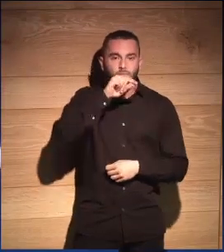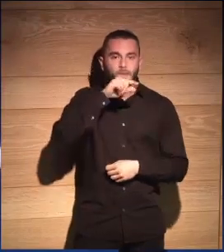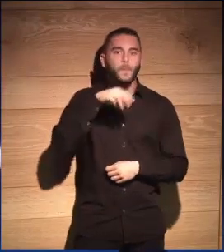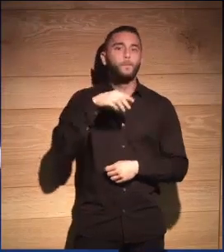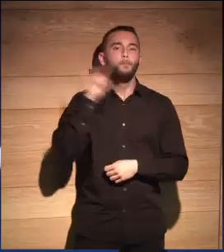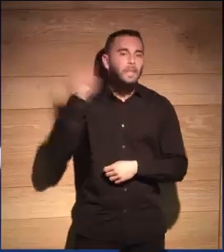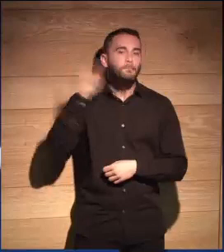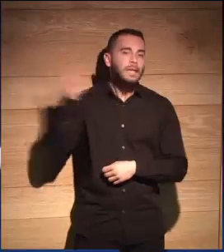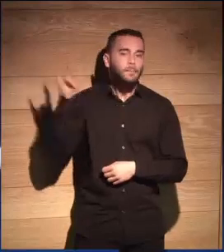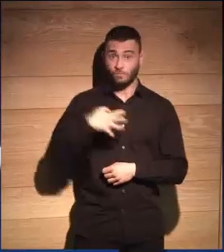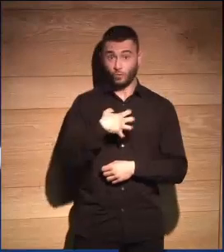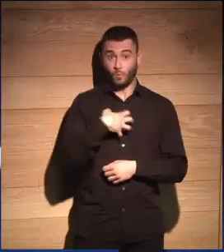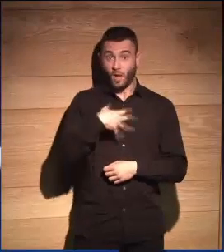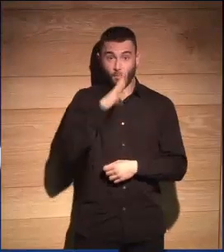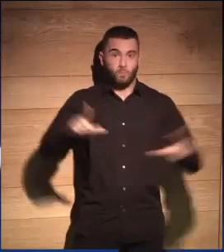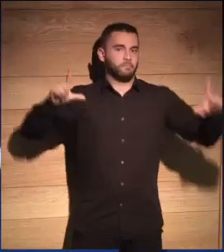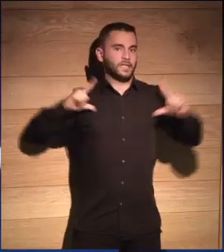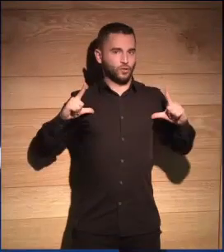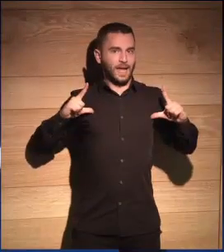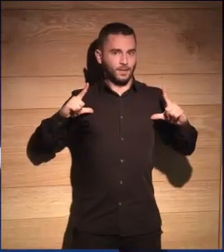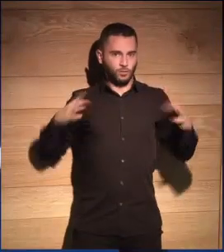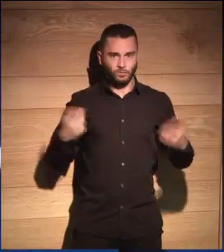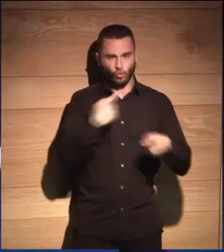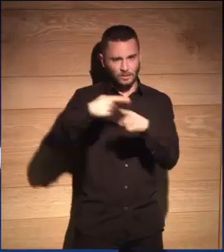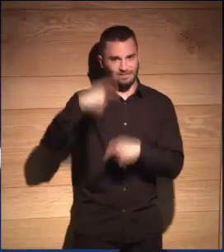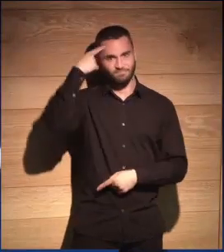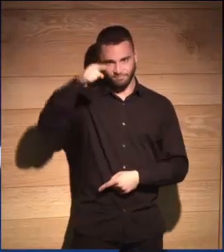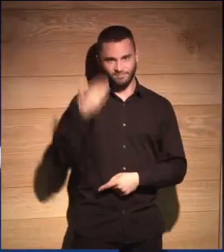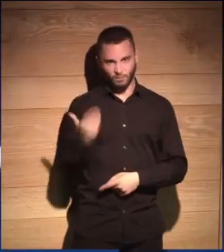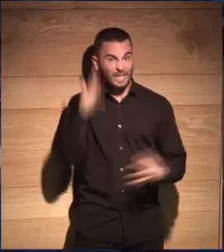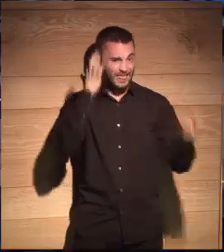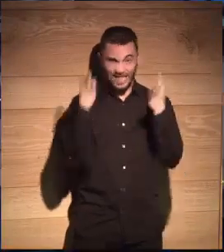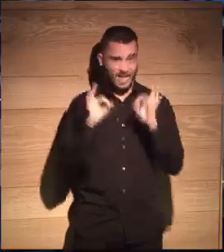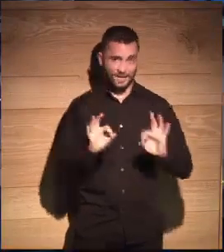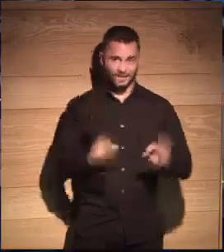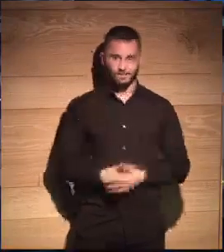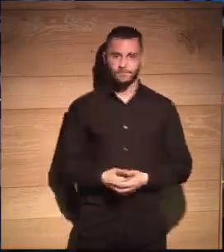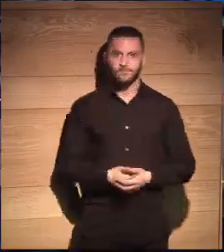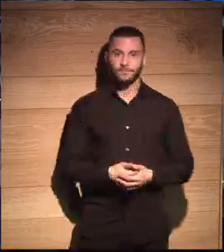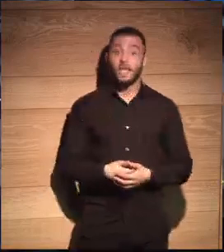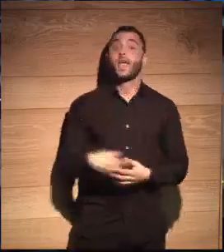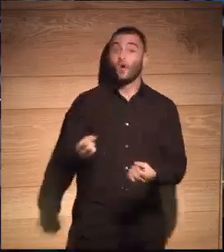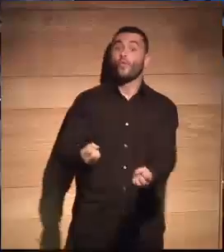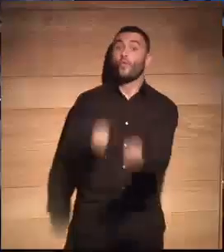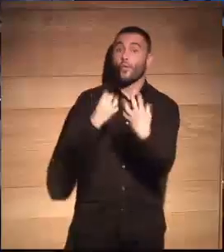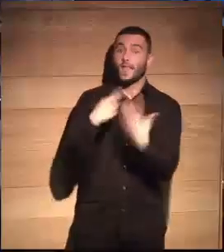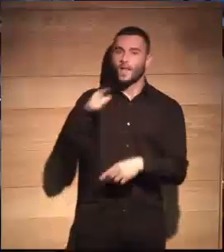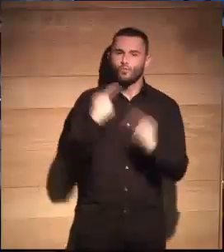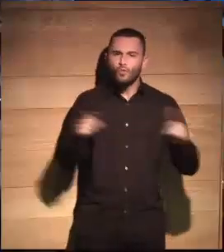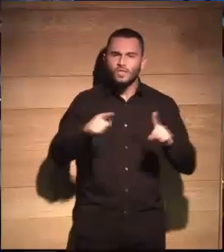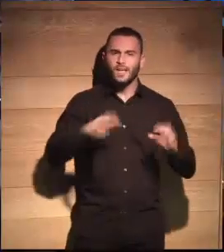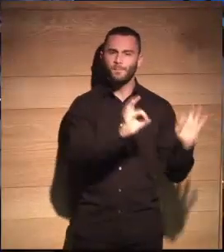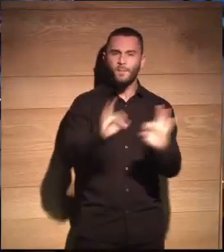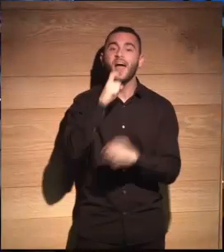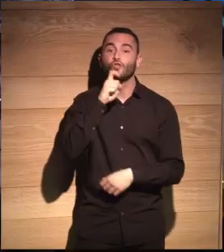personajes, ¿no? Entonces hay que tener ciertas consideraciones que, bueno, son detalles. Cuéntalo cómo has compuesto la música.